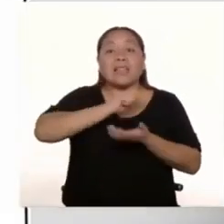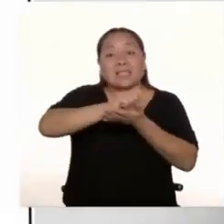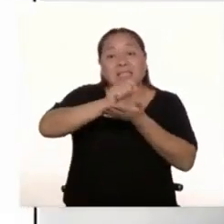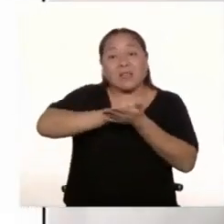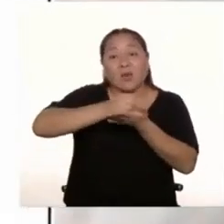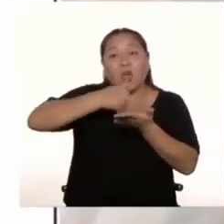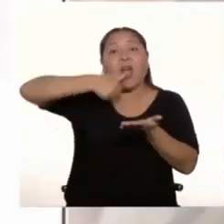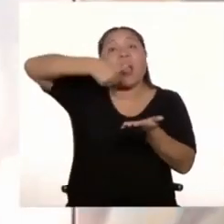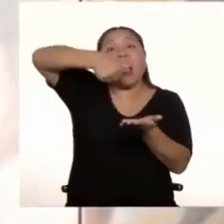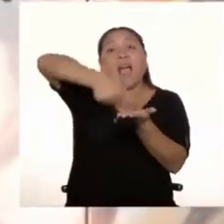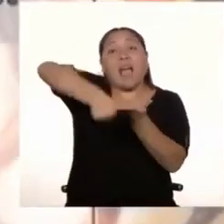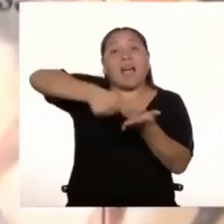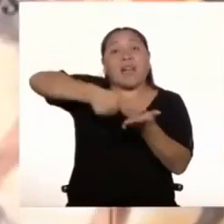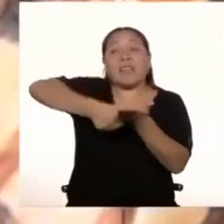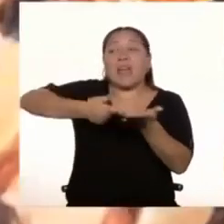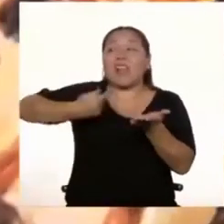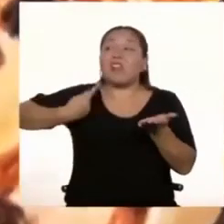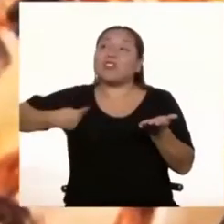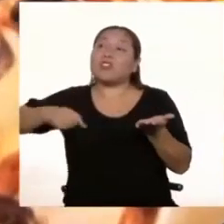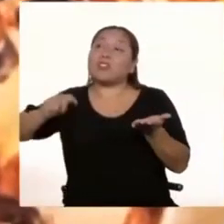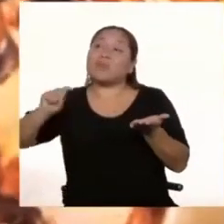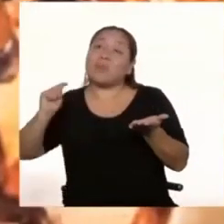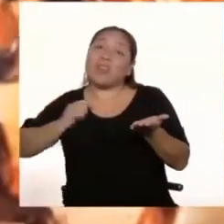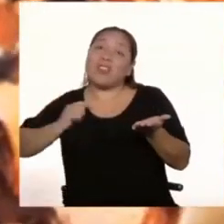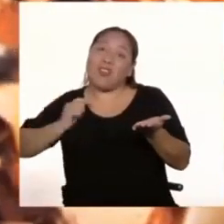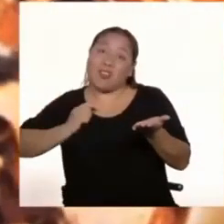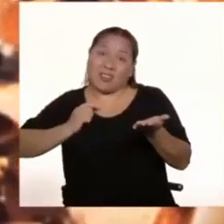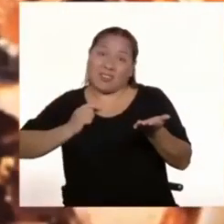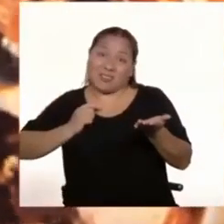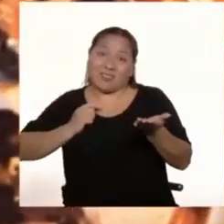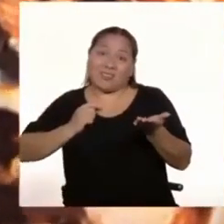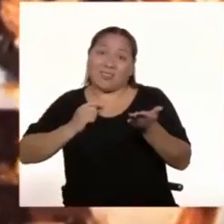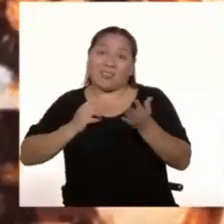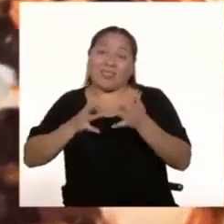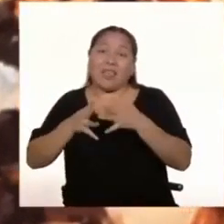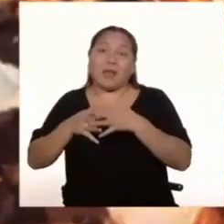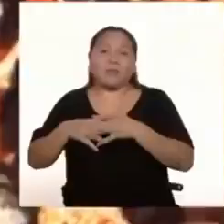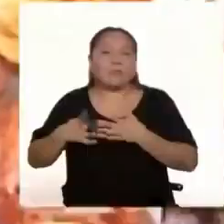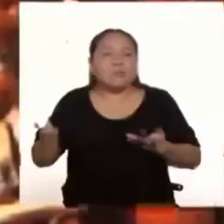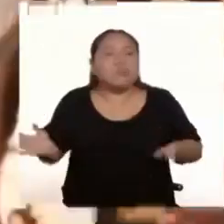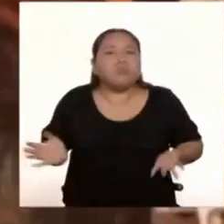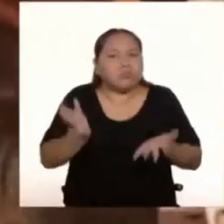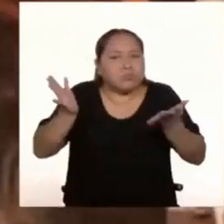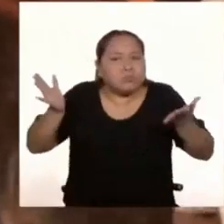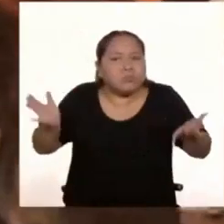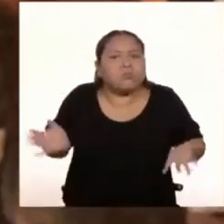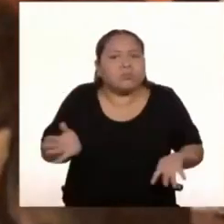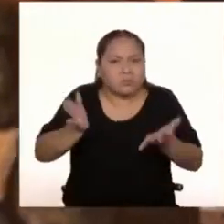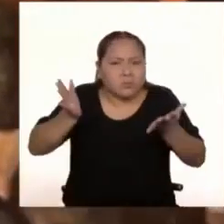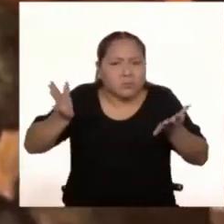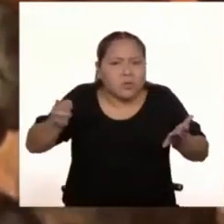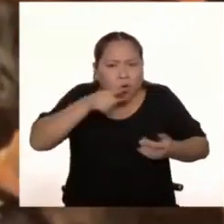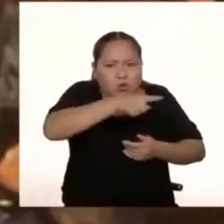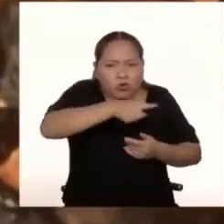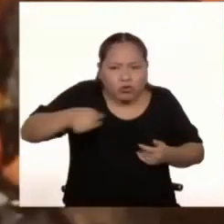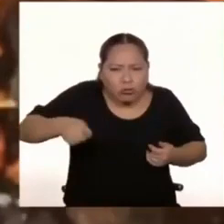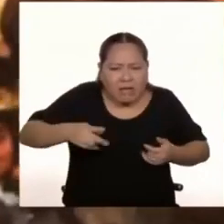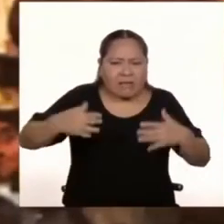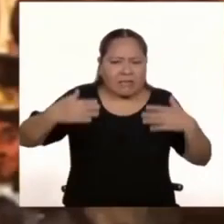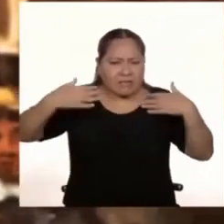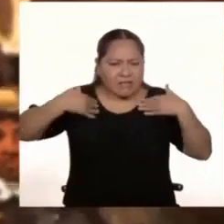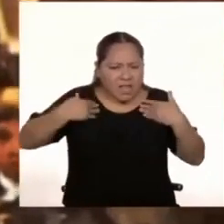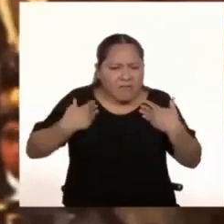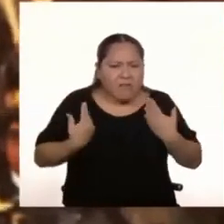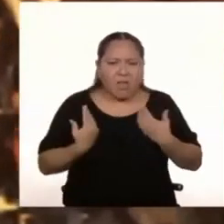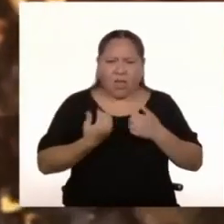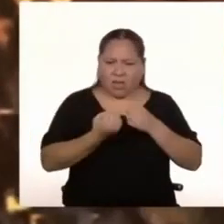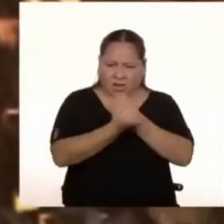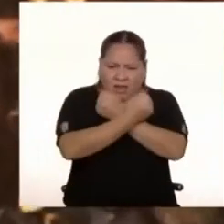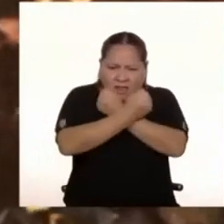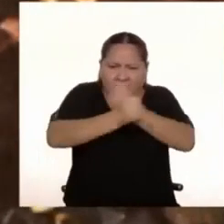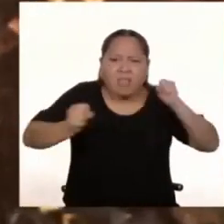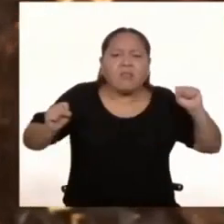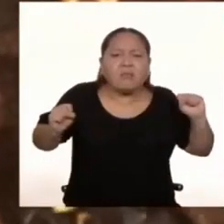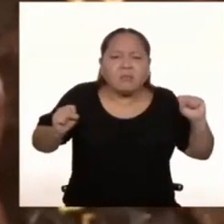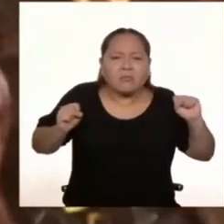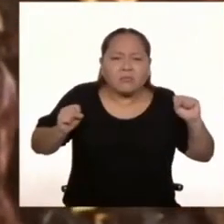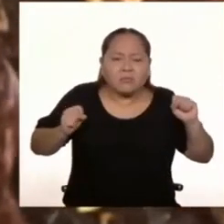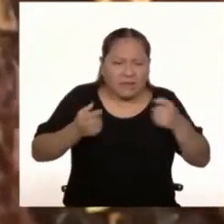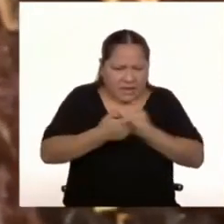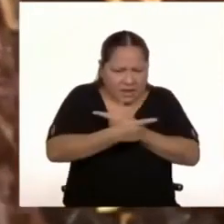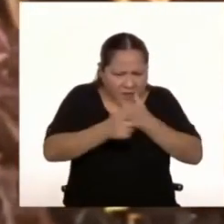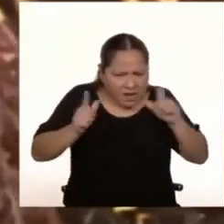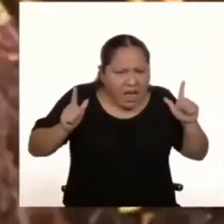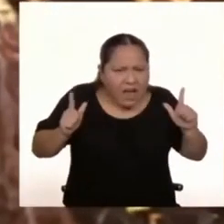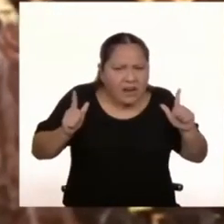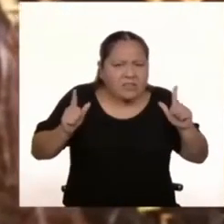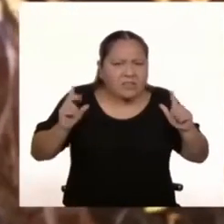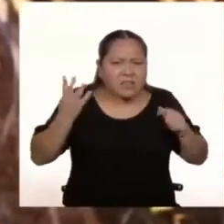Americanos, documento donde insta a los criollos de América a luchar contra la opresión extranjera y formar